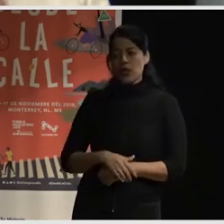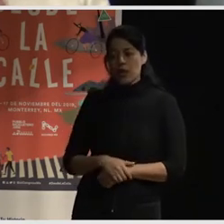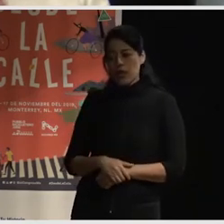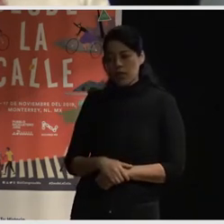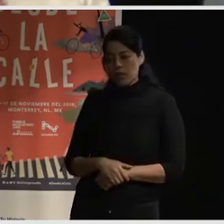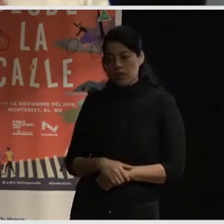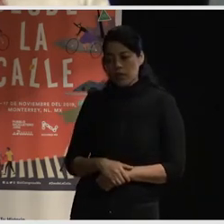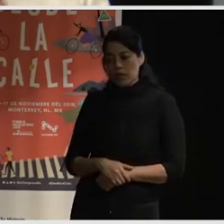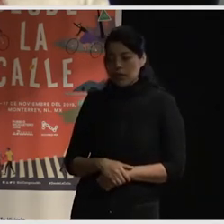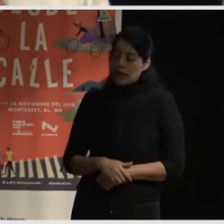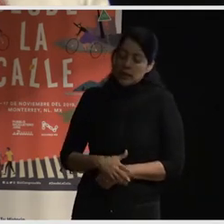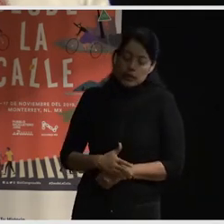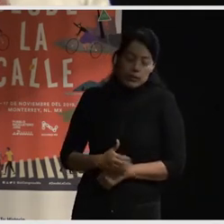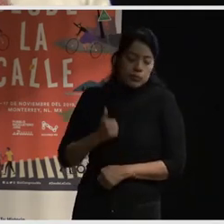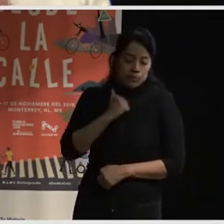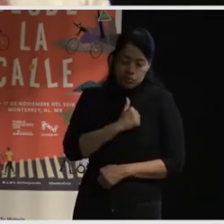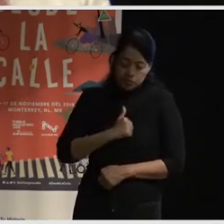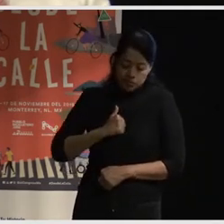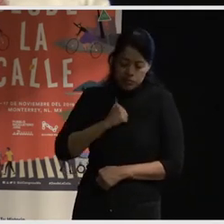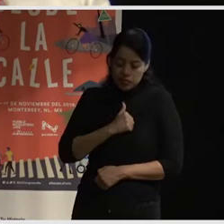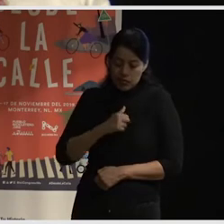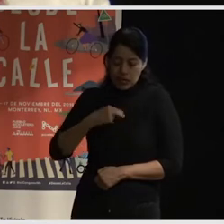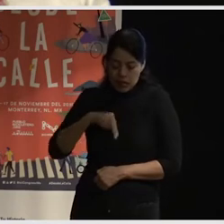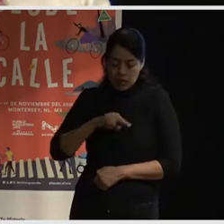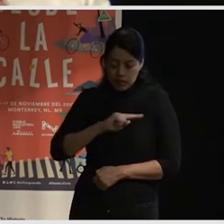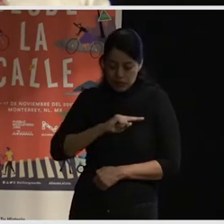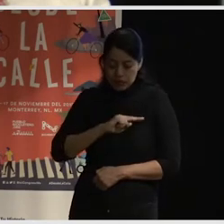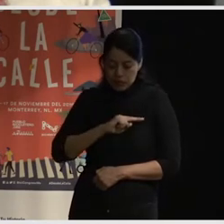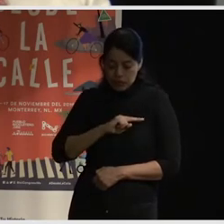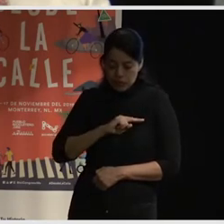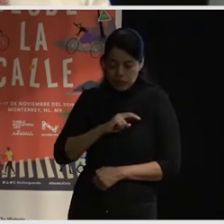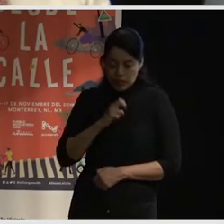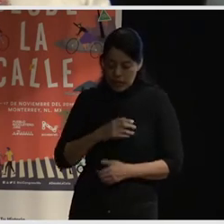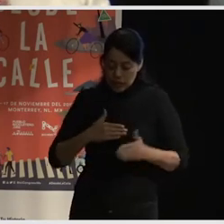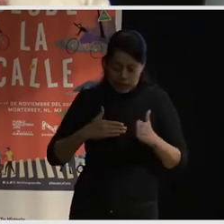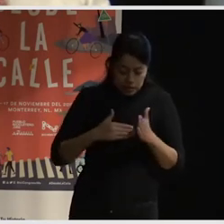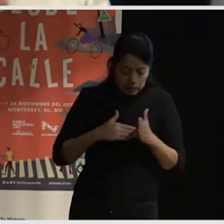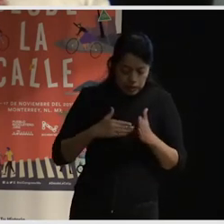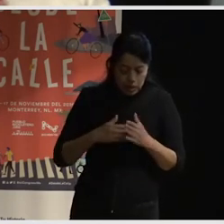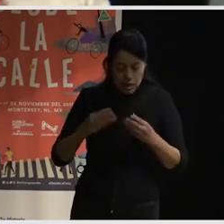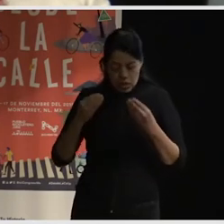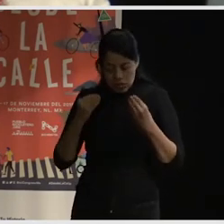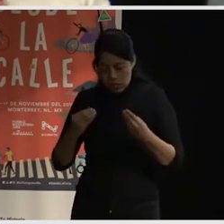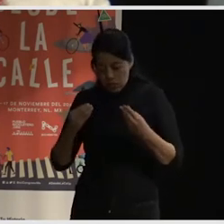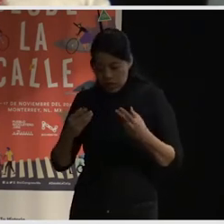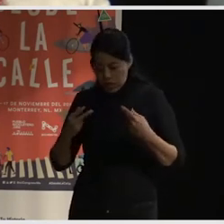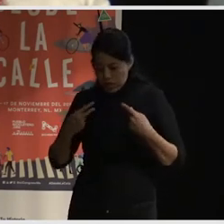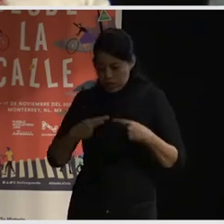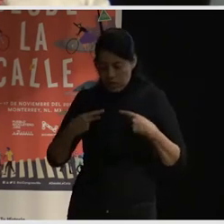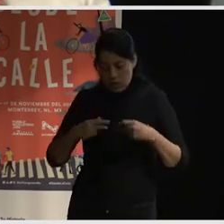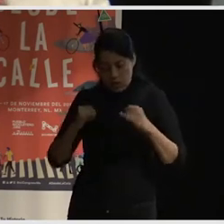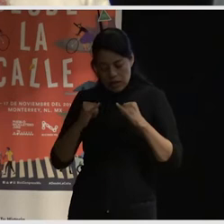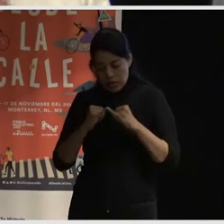pues lamentablemente en en estos casos hay como gran resistencia por parte de muchos actores que